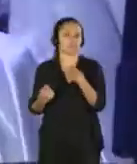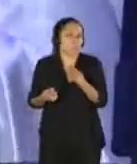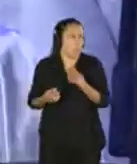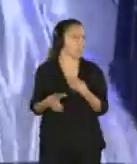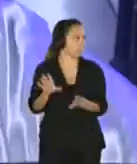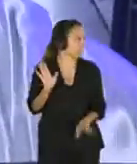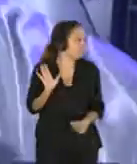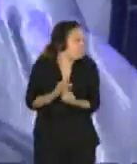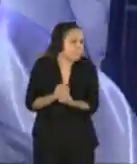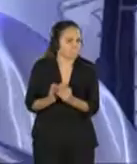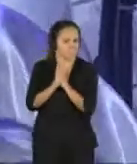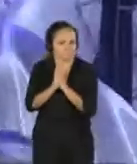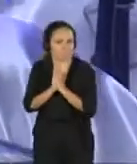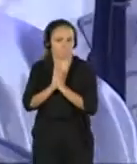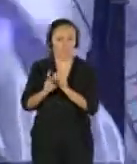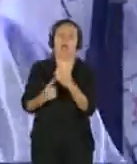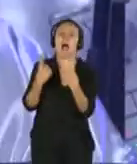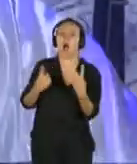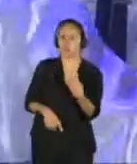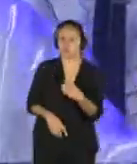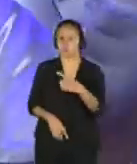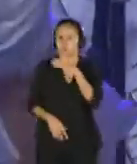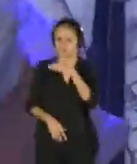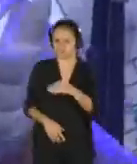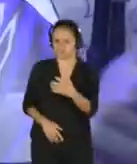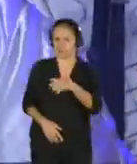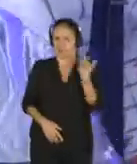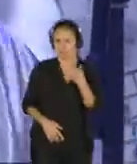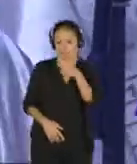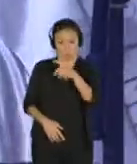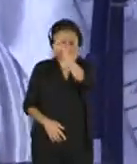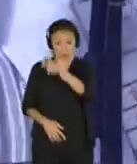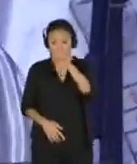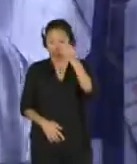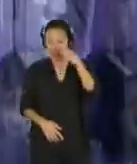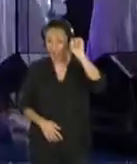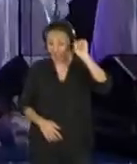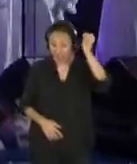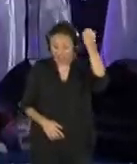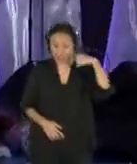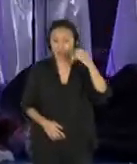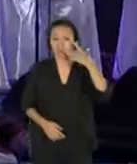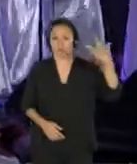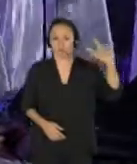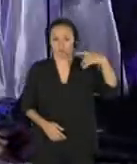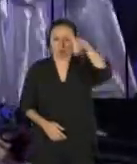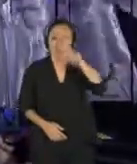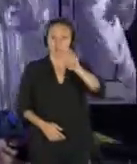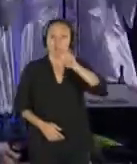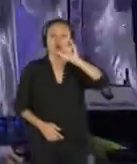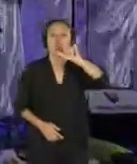credo. Está un poco mosqueado el señor Willy Toledo. ¡Willy